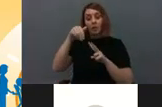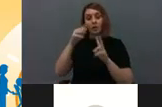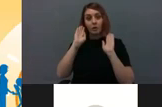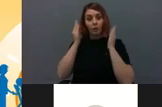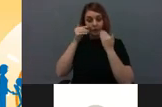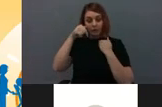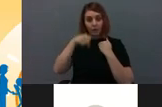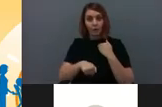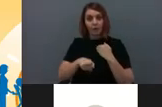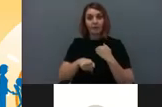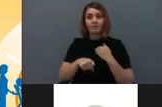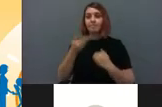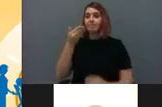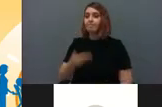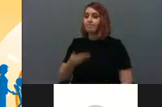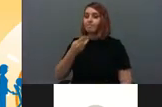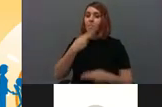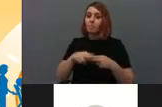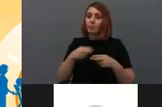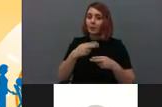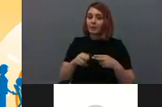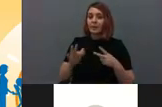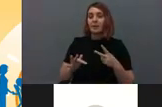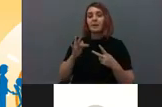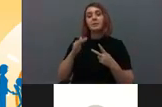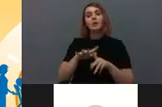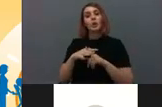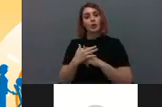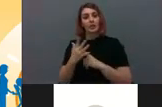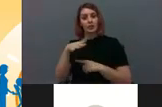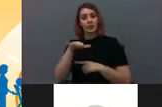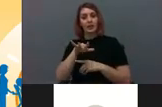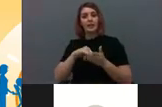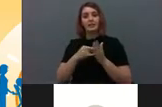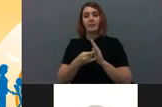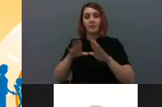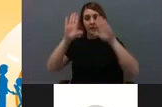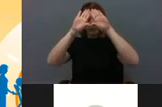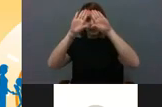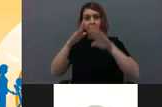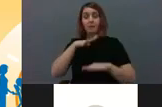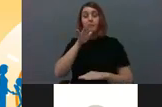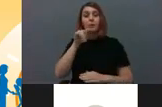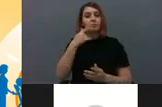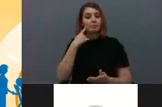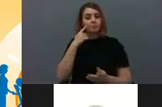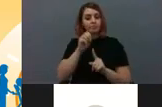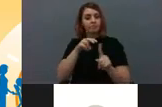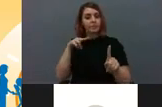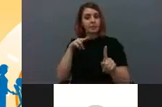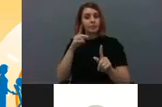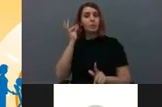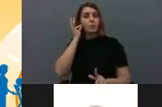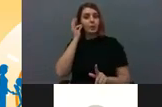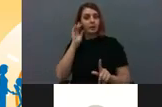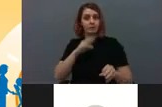este tiene una relevancia política y está contextualizada en una epistemología feminista porque se pone el punto de vista de las